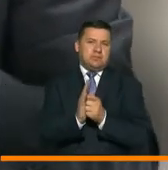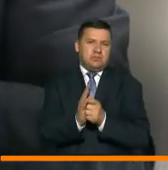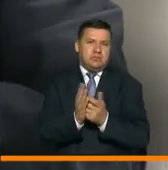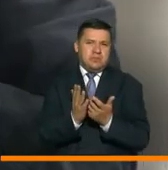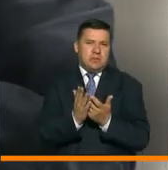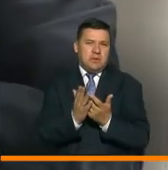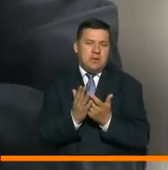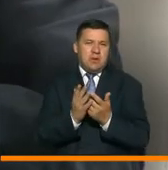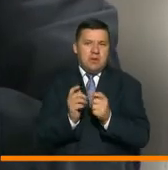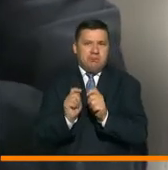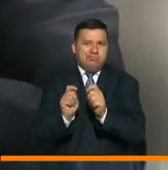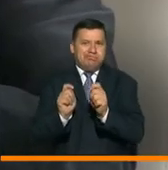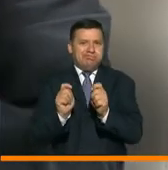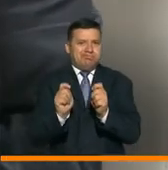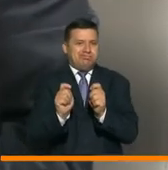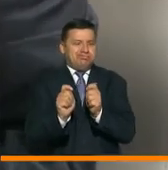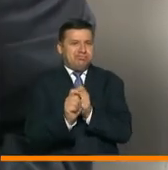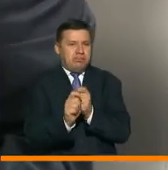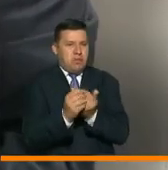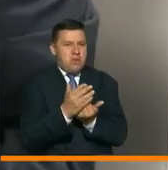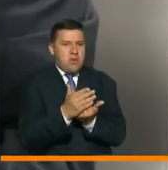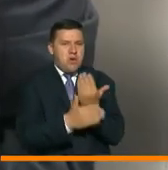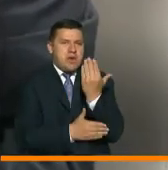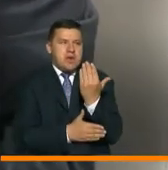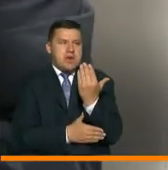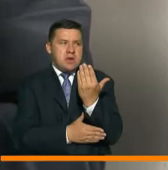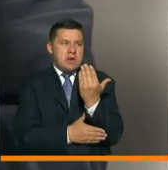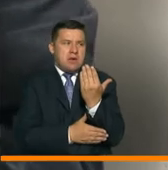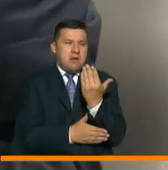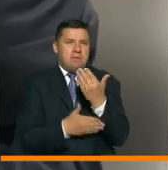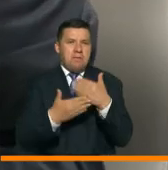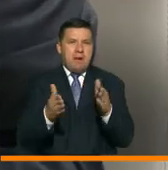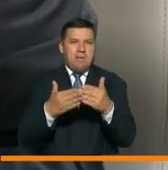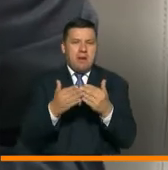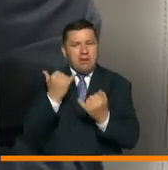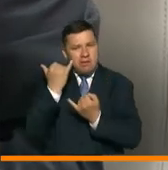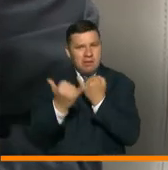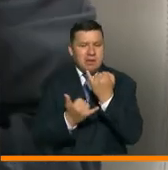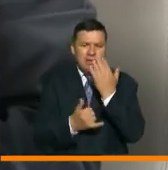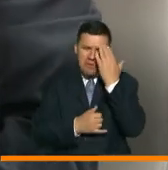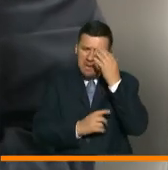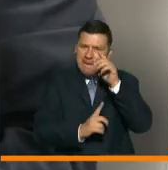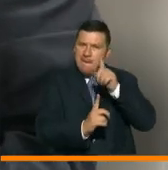híbrido, a este proceso nuevo que estamos teniendo, digamos, en estos